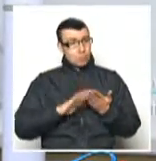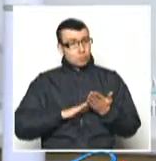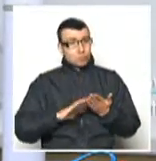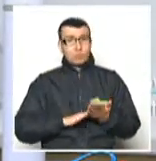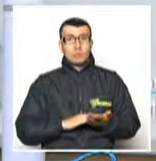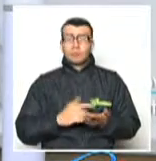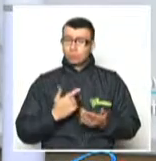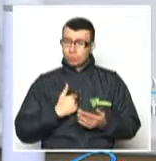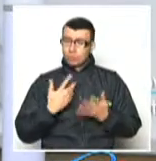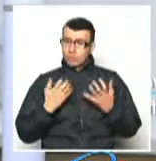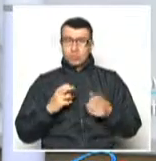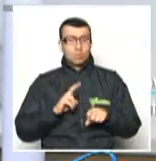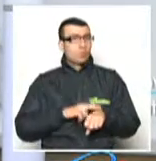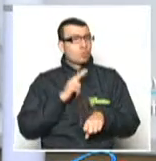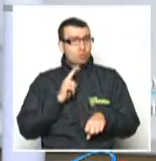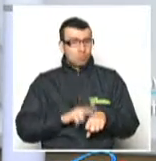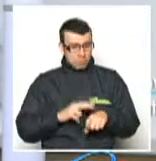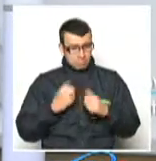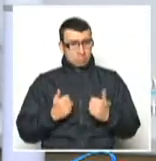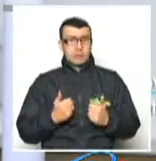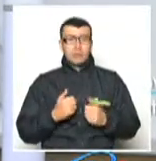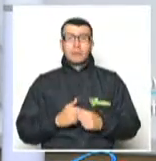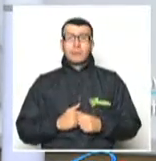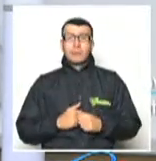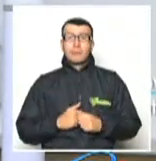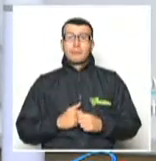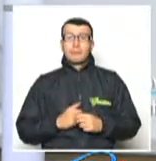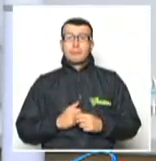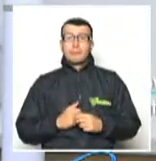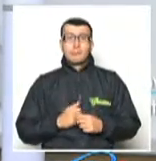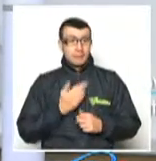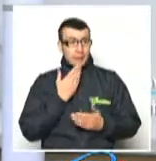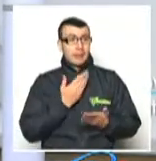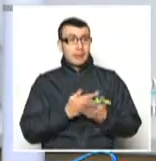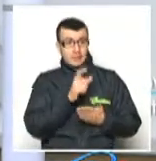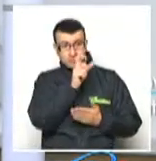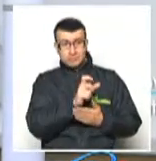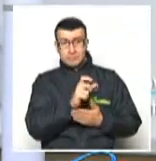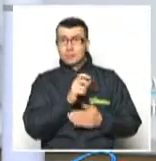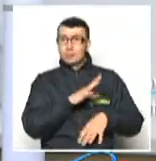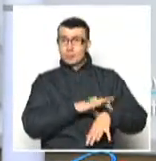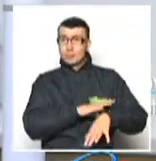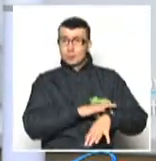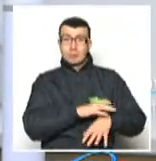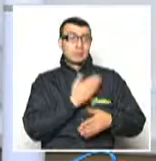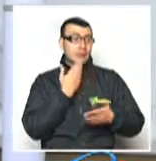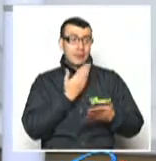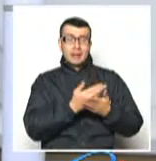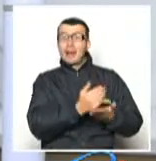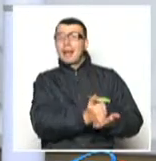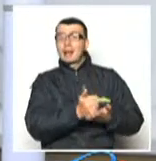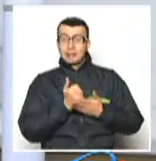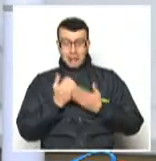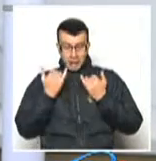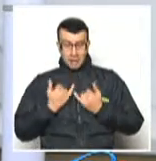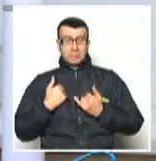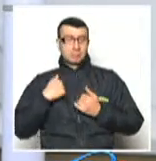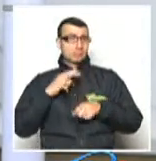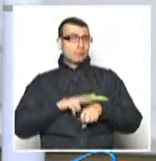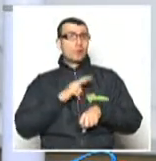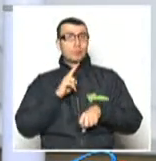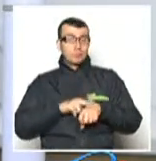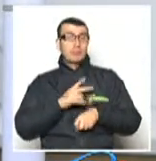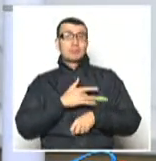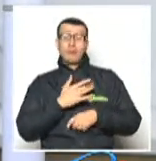regresar un hombre normal. Y ancora una vez, gracias Santiago. Hoy me siento un hombre muy normal, un hombre muy